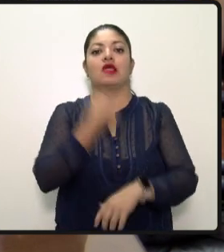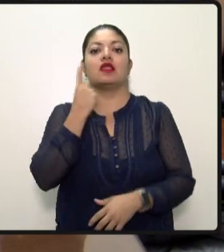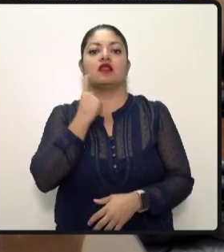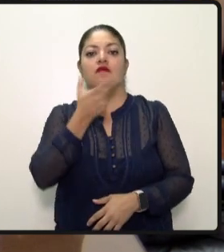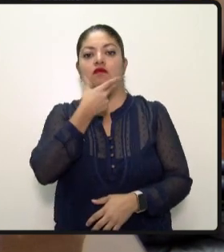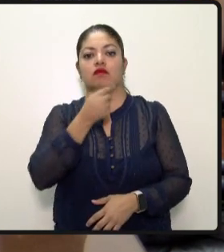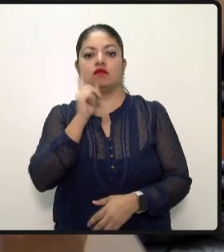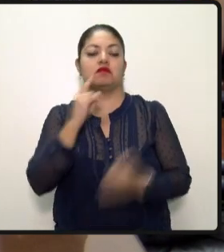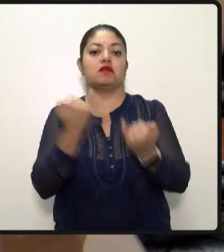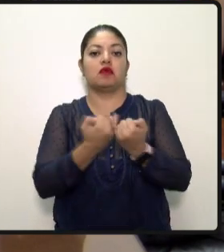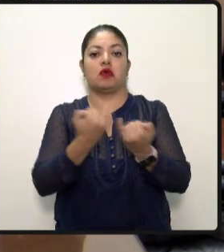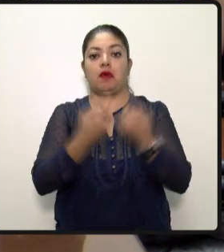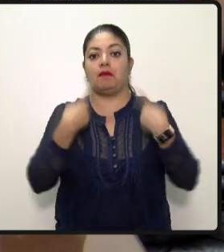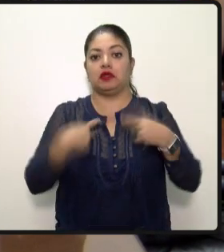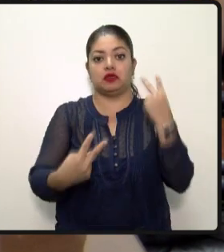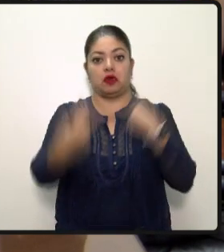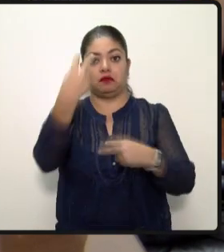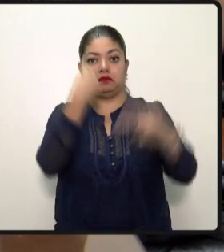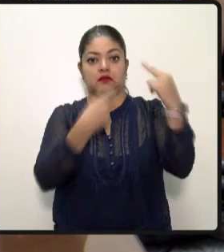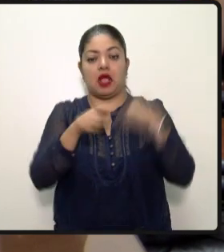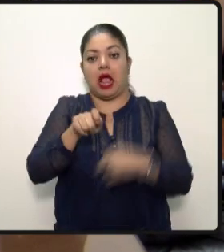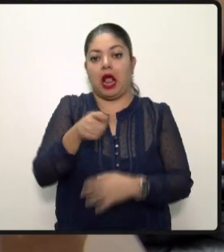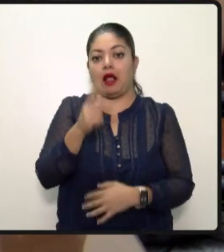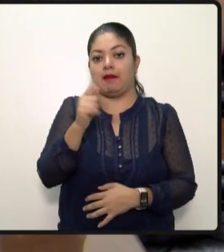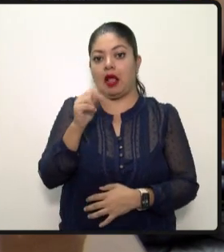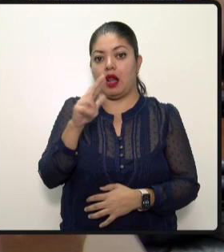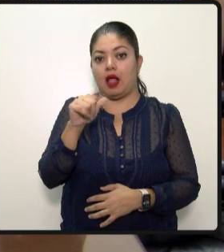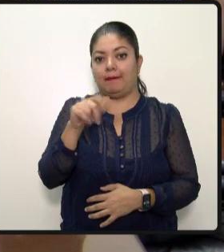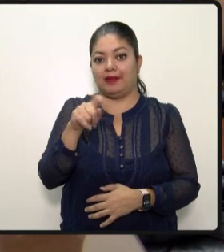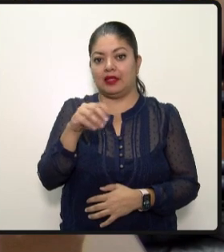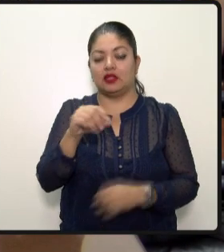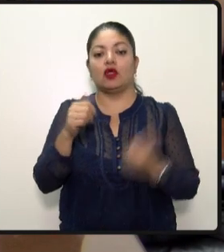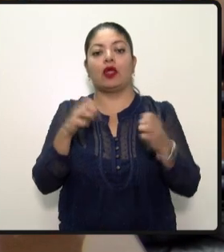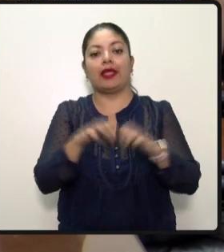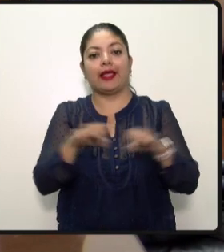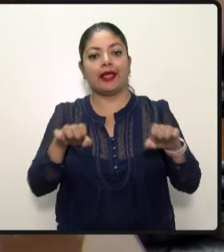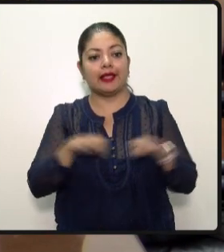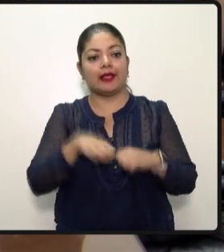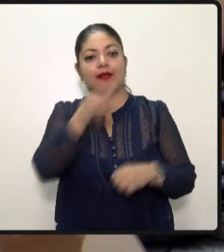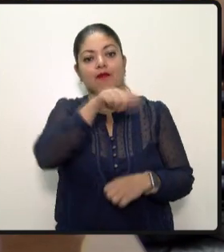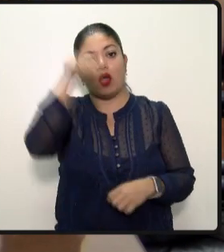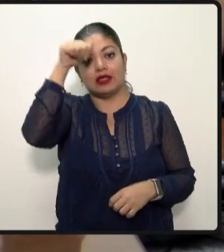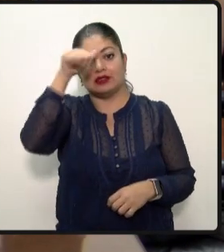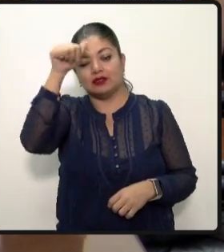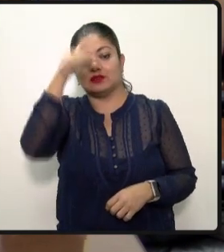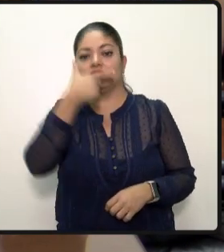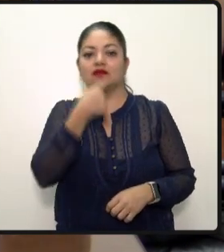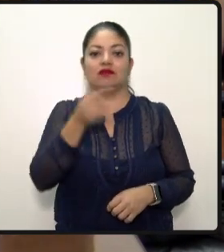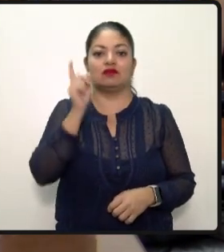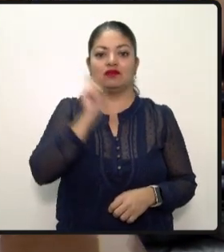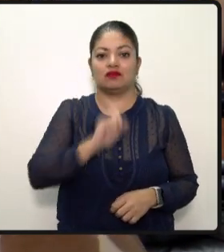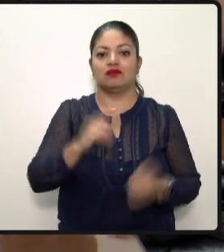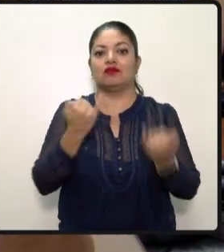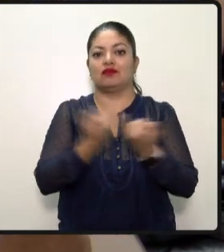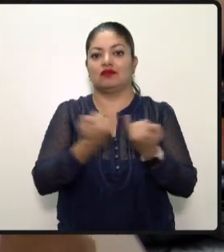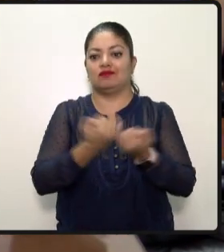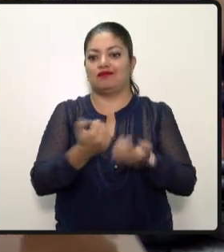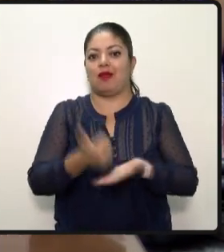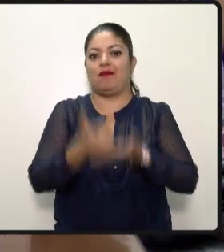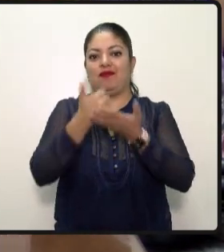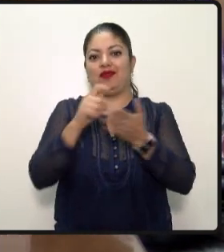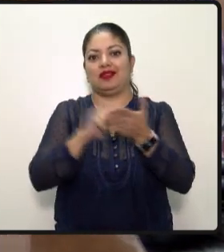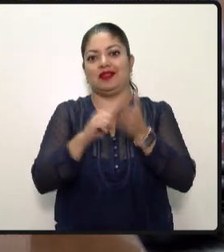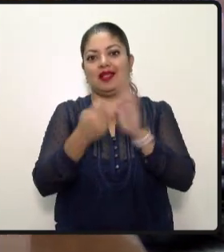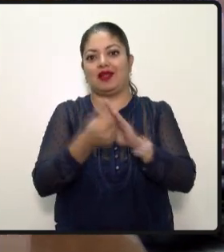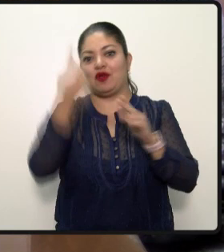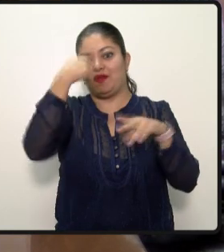del canal Parlamento, a todo el equipo de asesoras, asesores, al apoyo técnico que están aquí, que por supuesto hacen posible esta transmisión. Gracias a